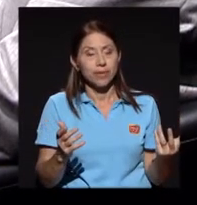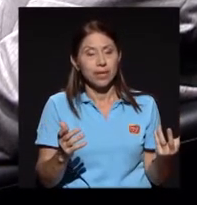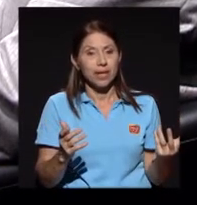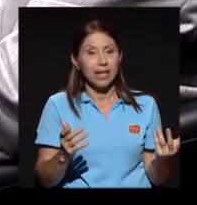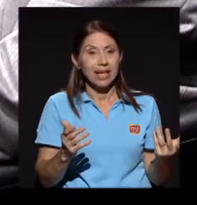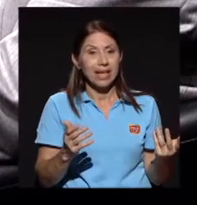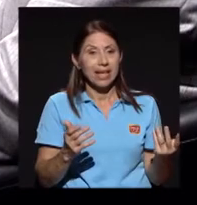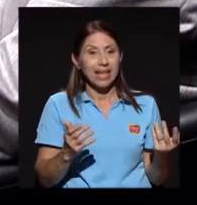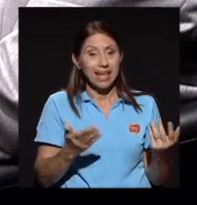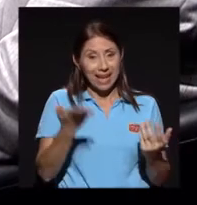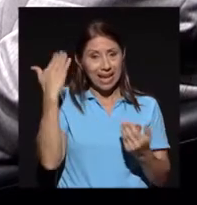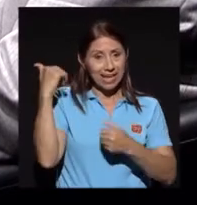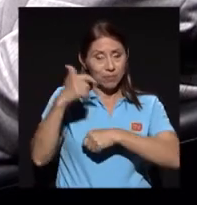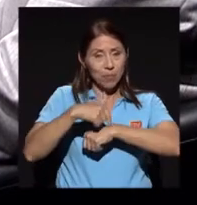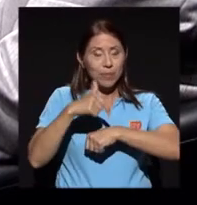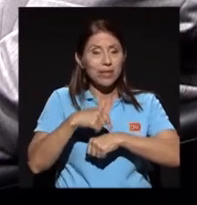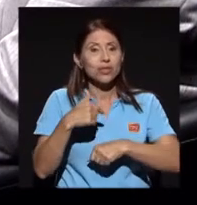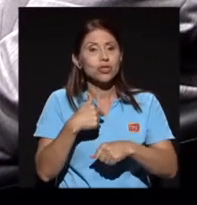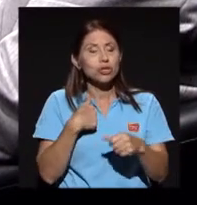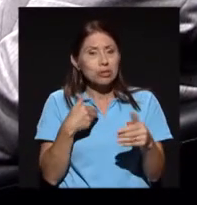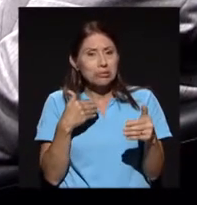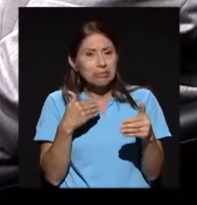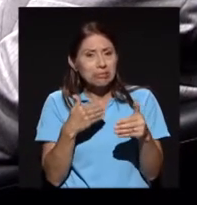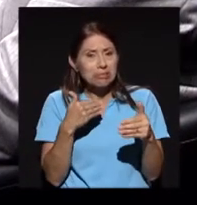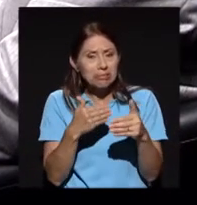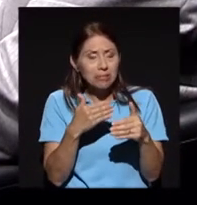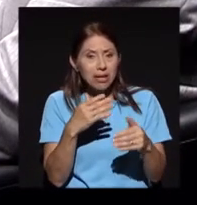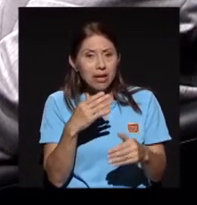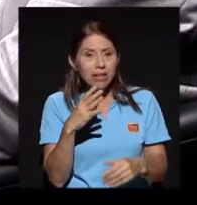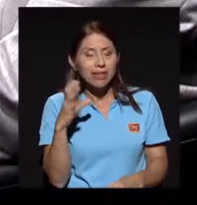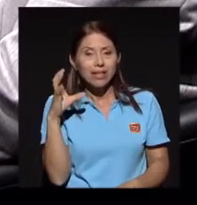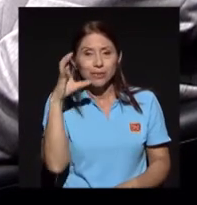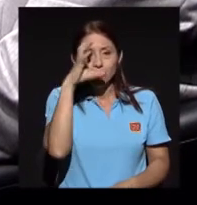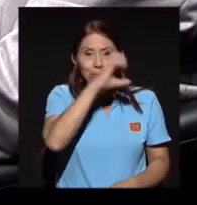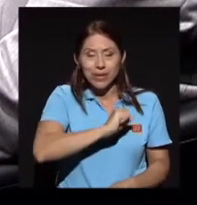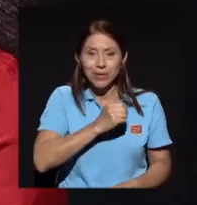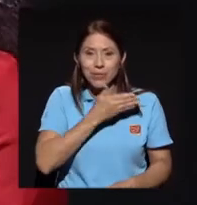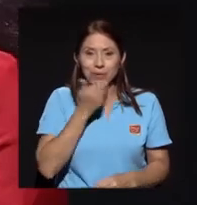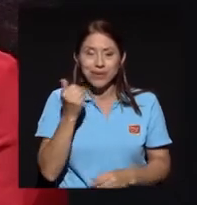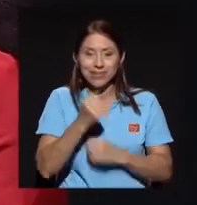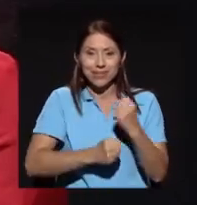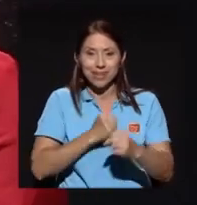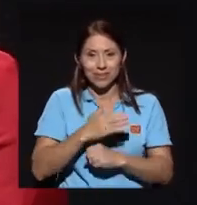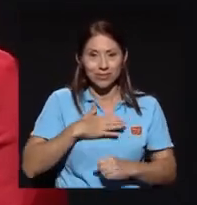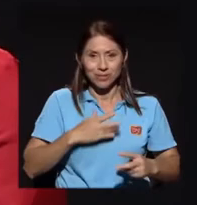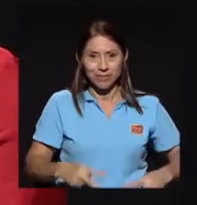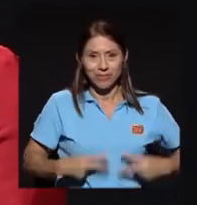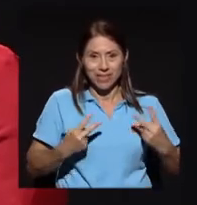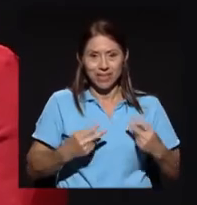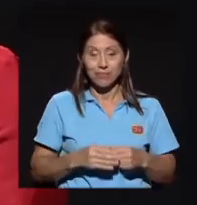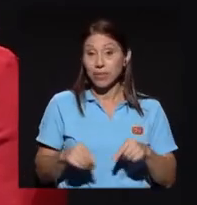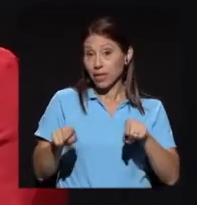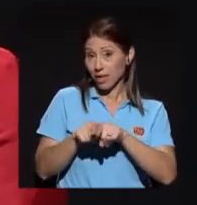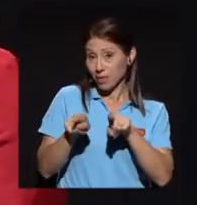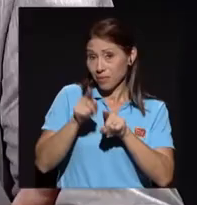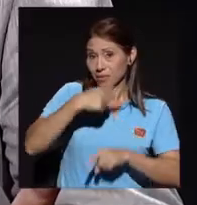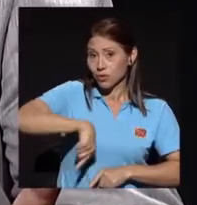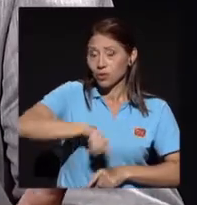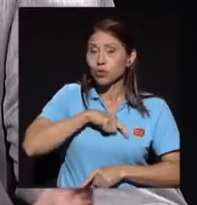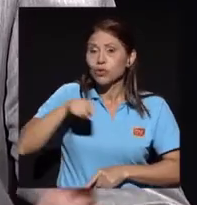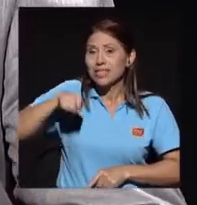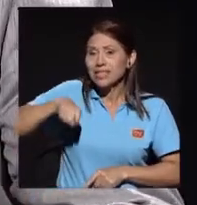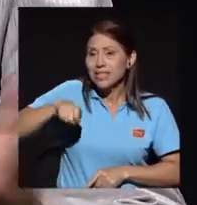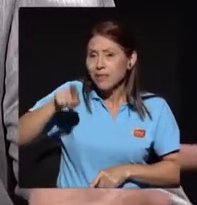estaba a punto de descubrir los mejores años de mi vida. Y además de eso, necesitábamos a alguien que supiera